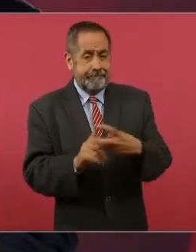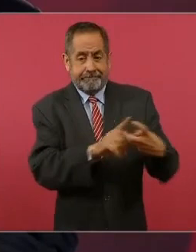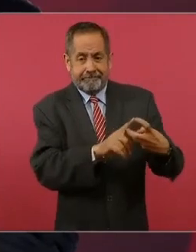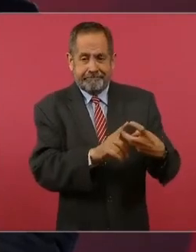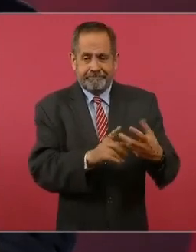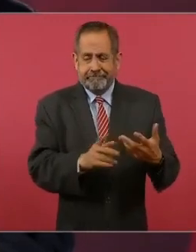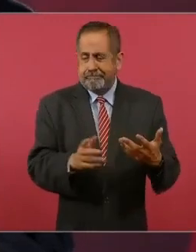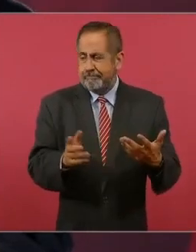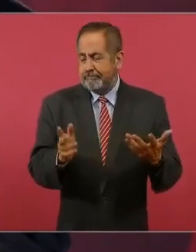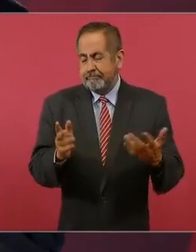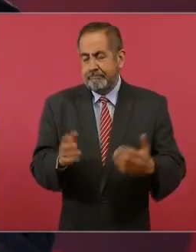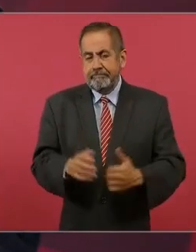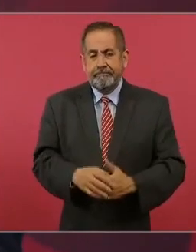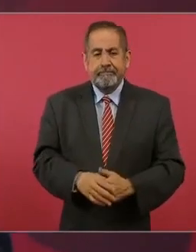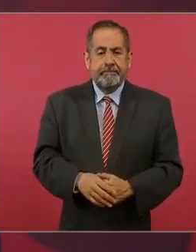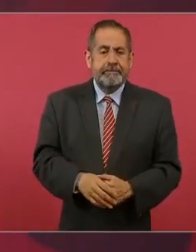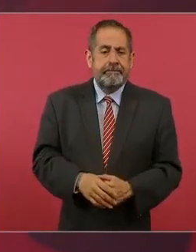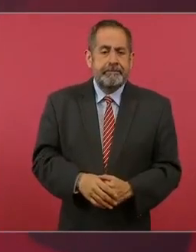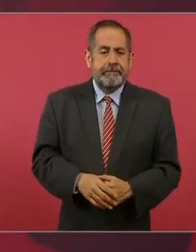luego